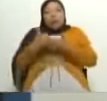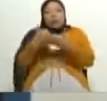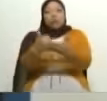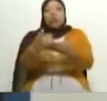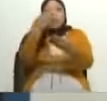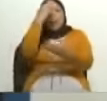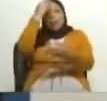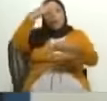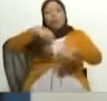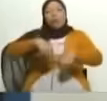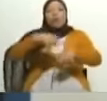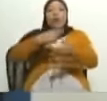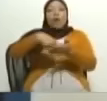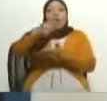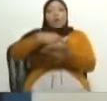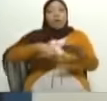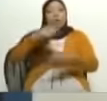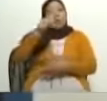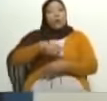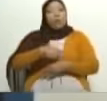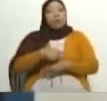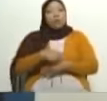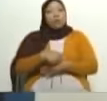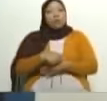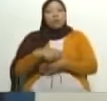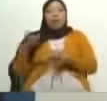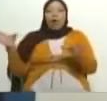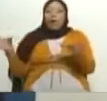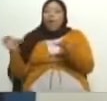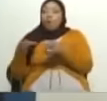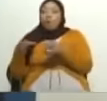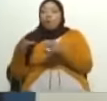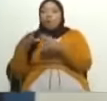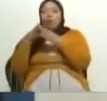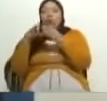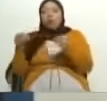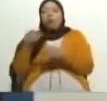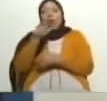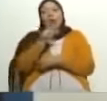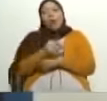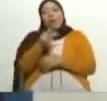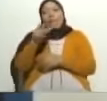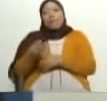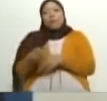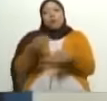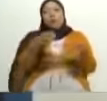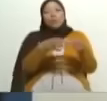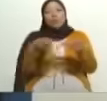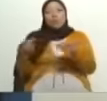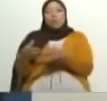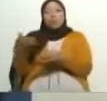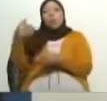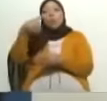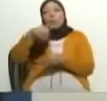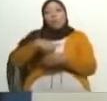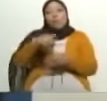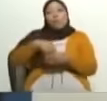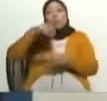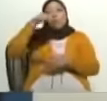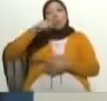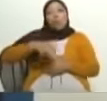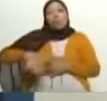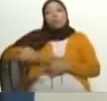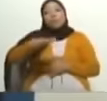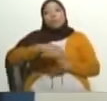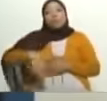acuerdo que hoy se firma y estar juntos todos en cada centro de votación en cada pueblo en cada